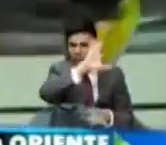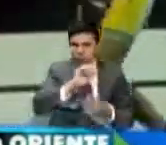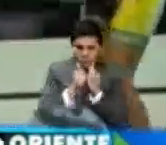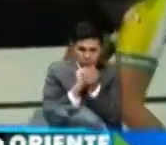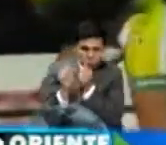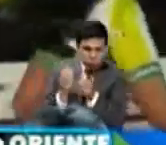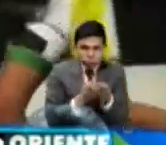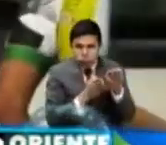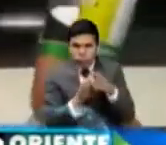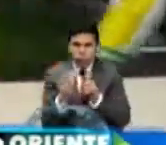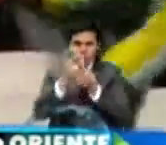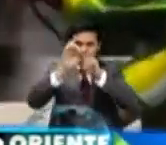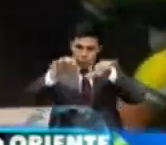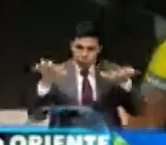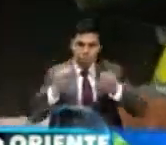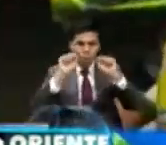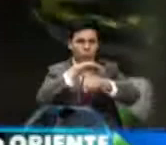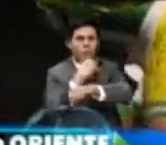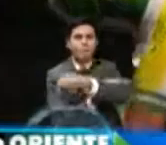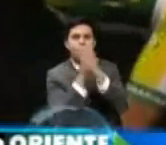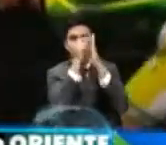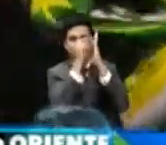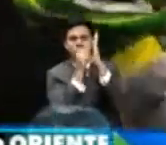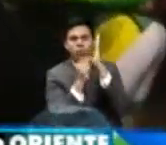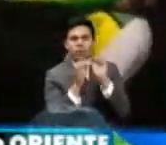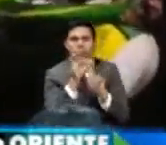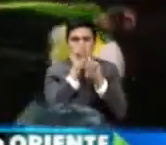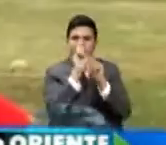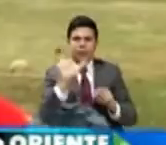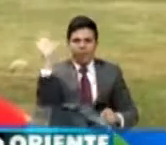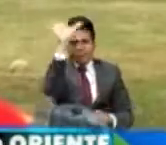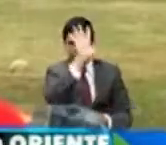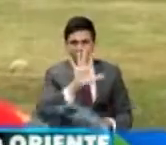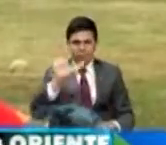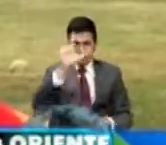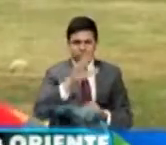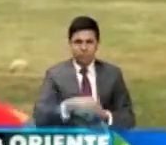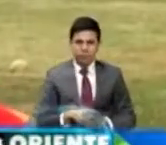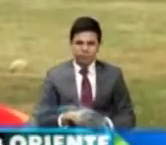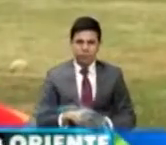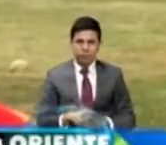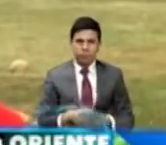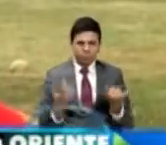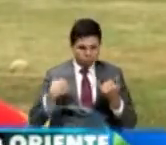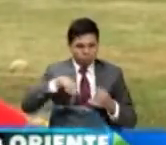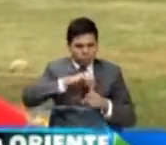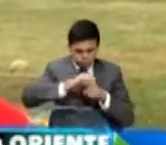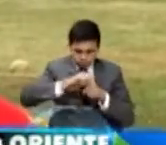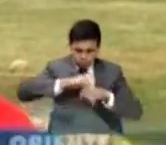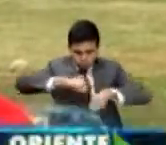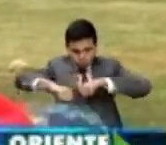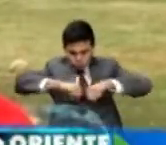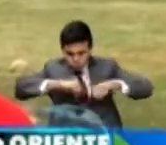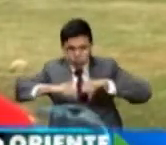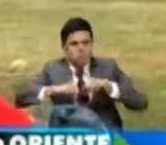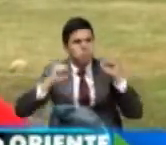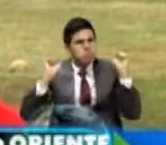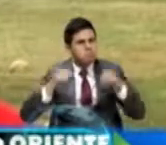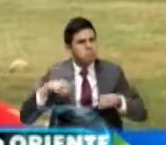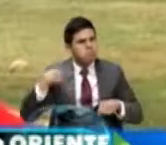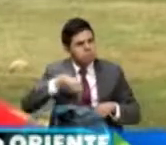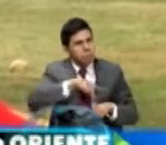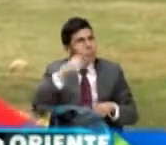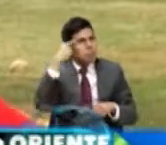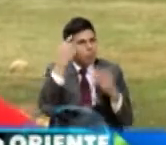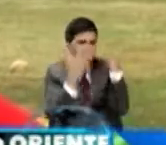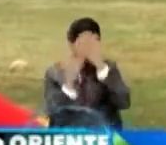deporte, que además entregará puntos para el escalafón nacional. Estamos preparándonos muy bien, esperamos en las cuatro